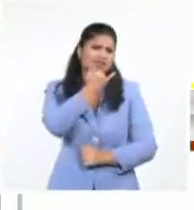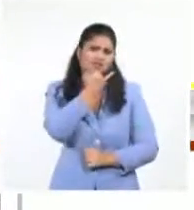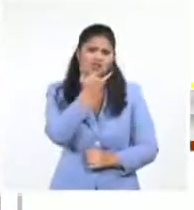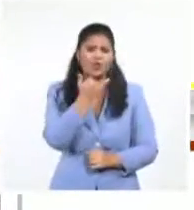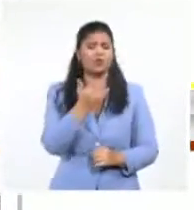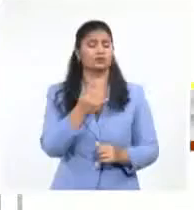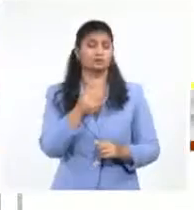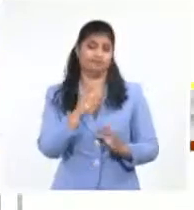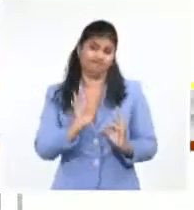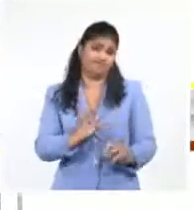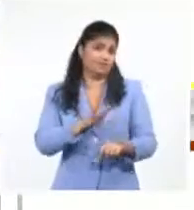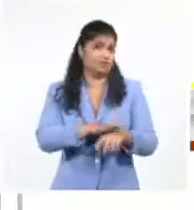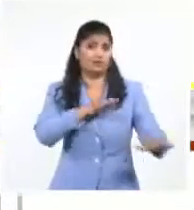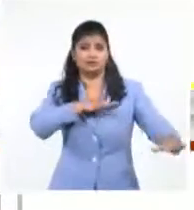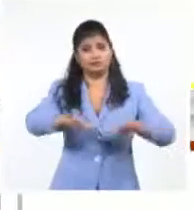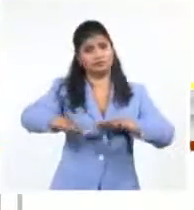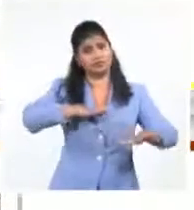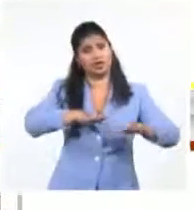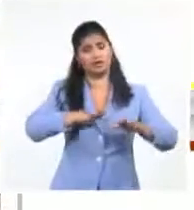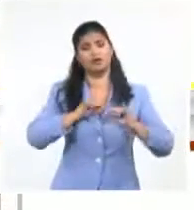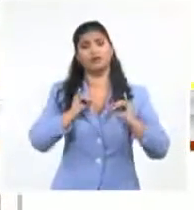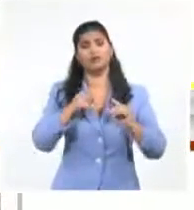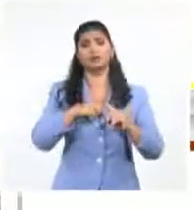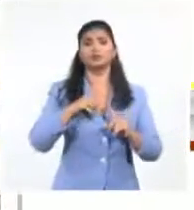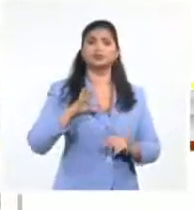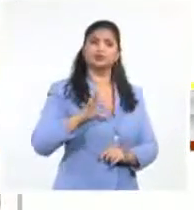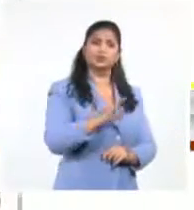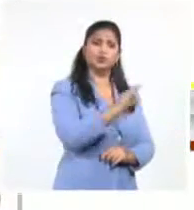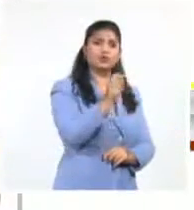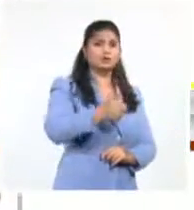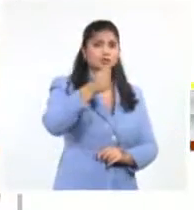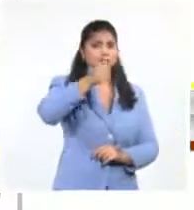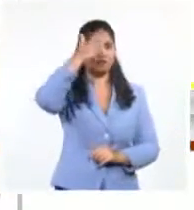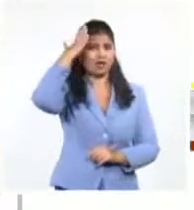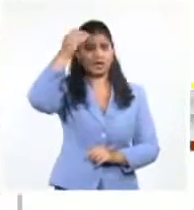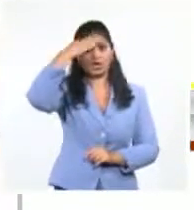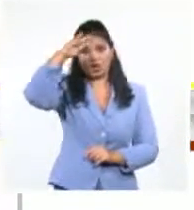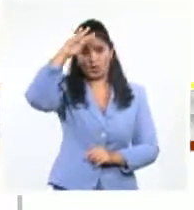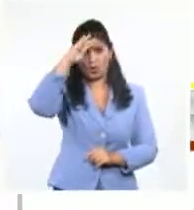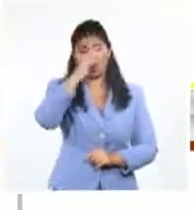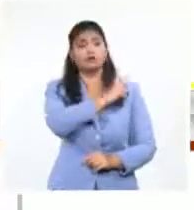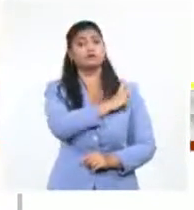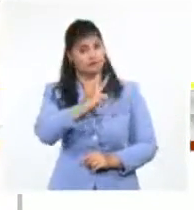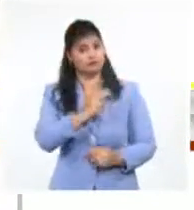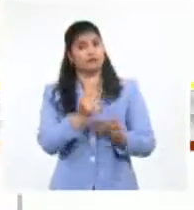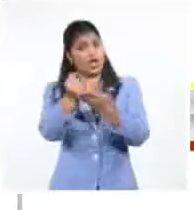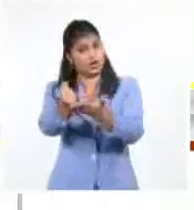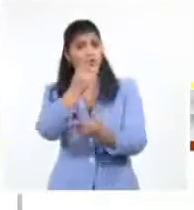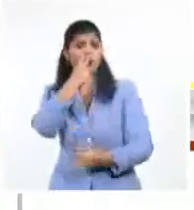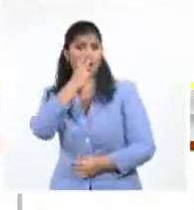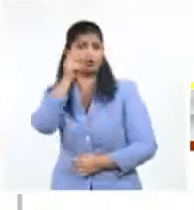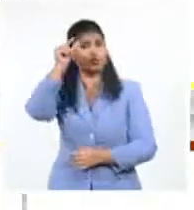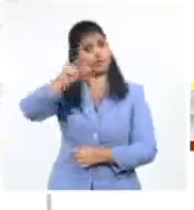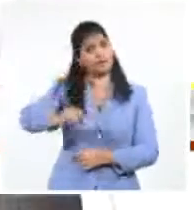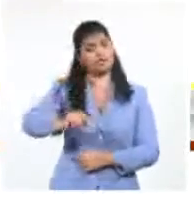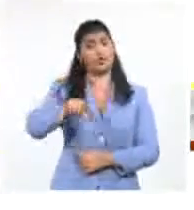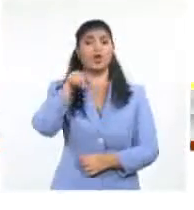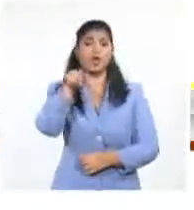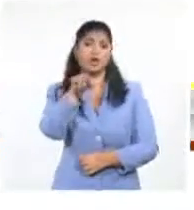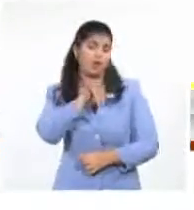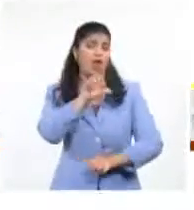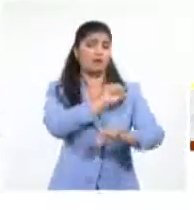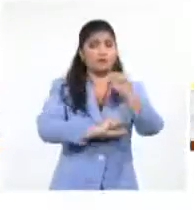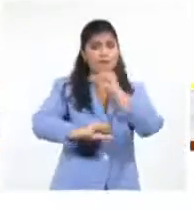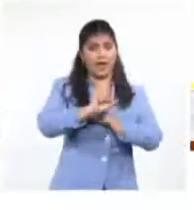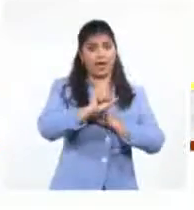el intenso terremoto. En Twitter, Díaz-Canel informó la disposición de la isla a colaborar en la atención a los damnificados. De igual manera,